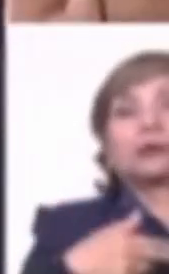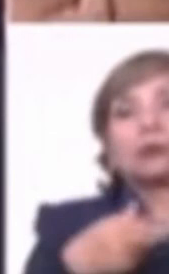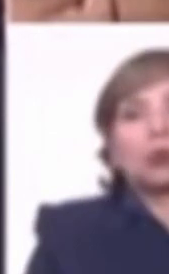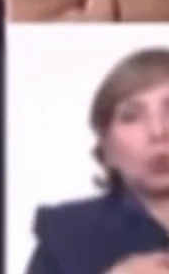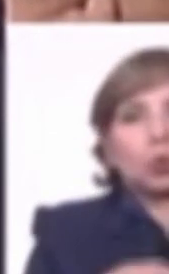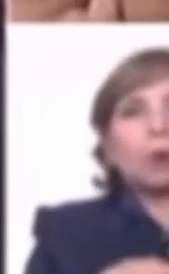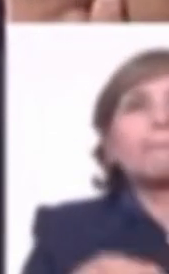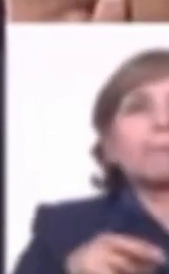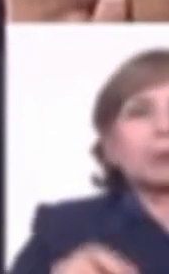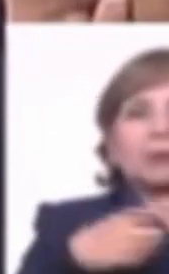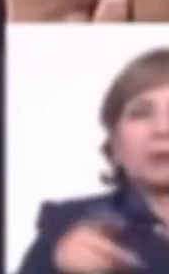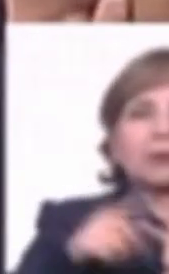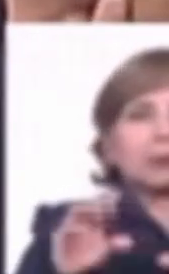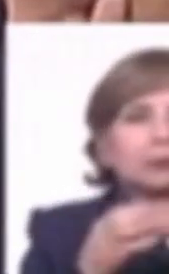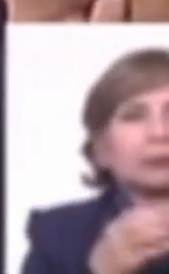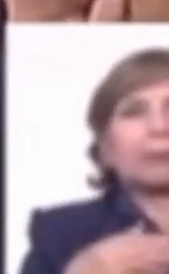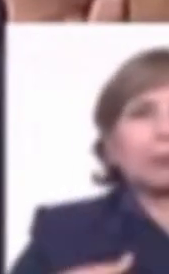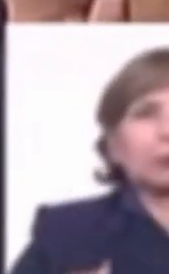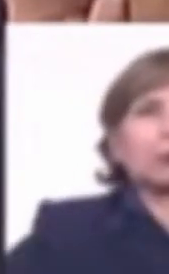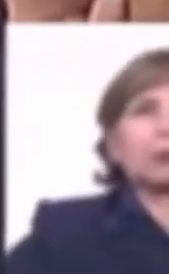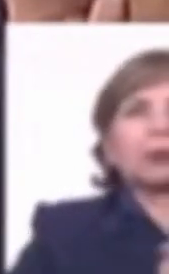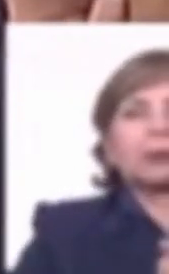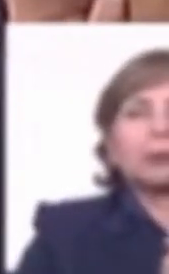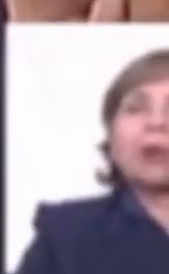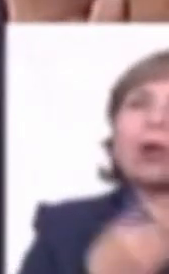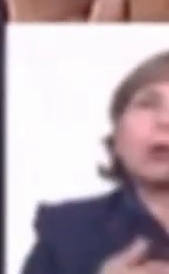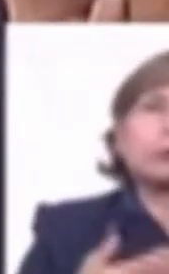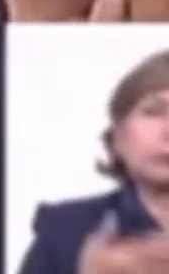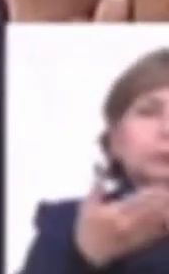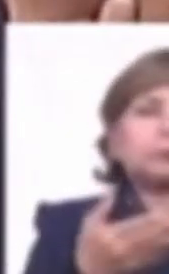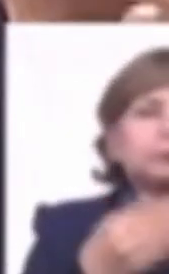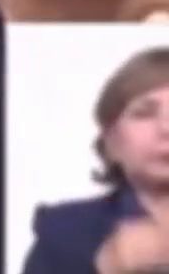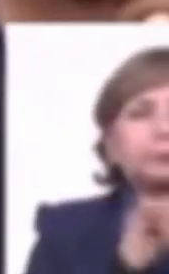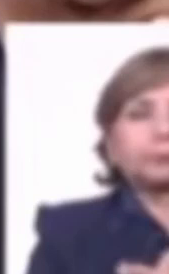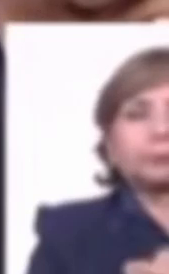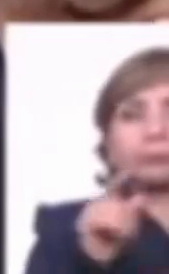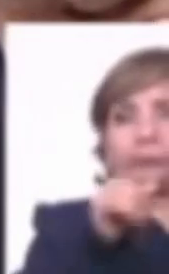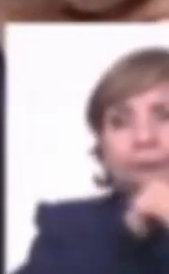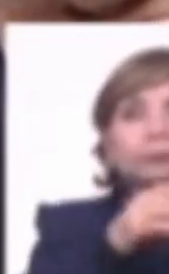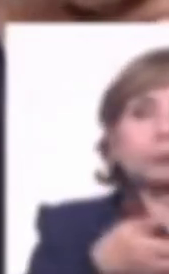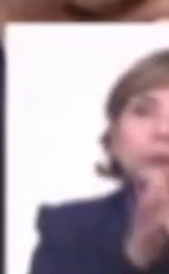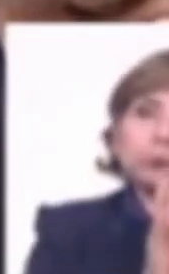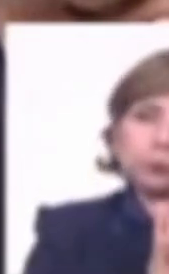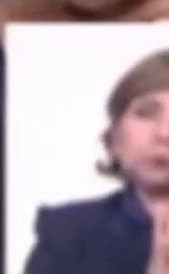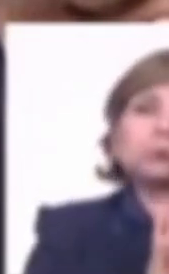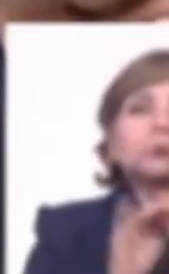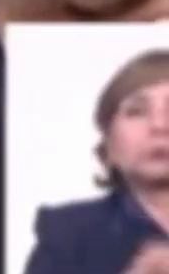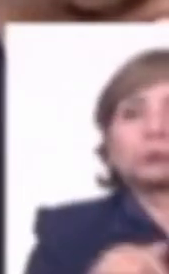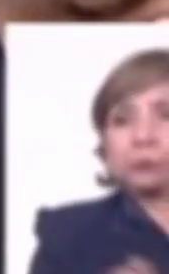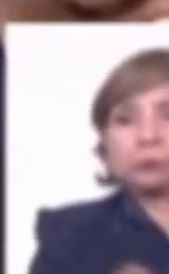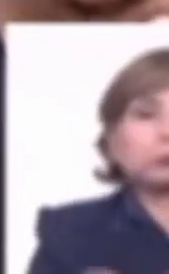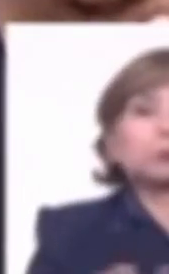los parlamentarios de diferentes tiendas políticas vamos a apoyar con darle esta facultad legislativas que usted están pidiendo Yo creo que también